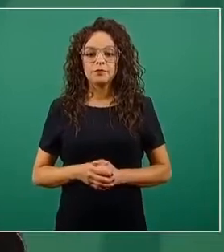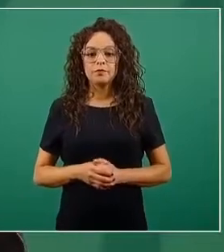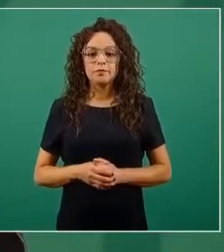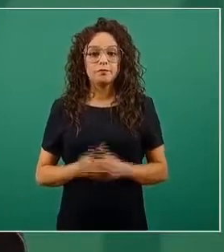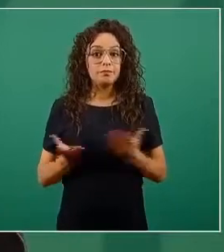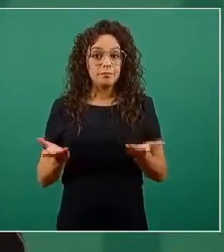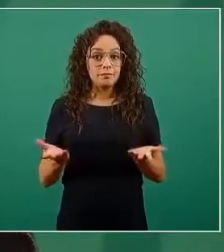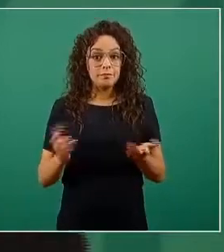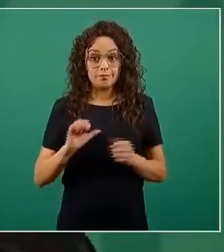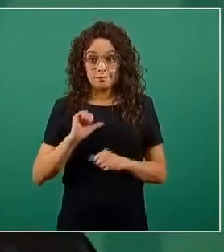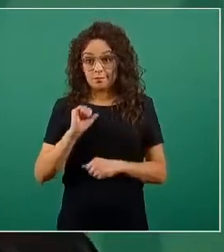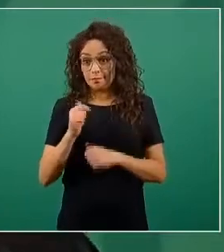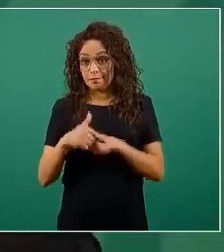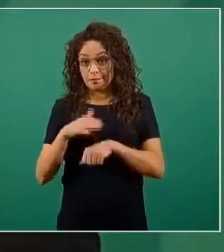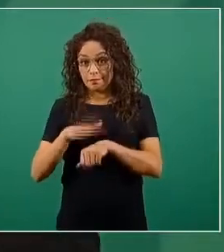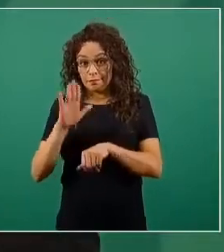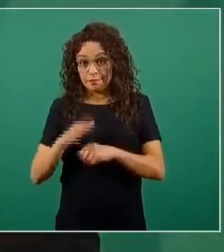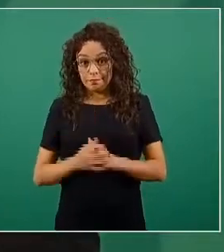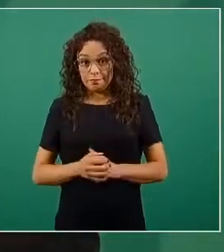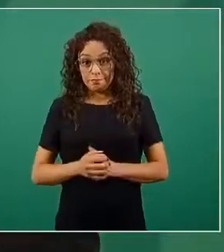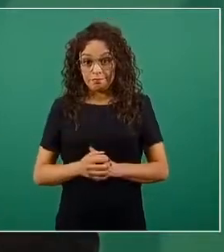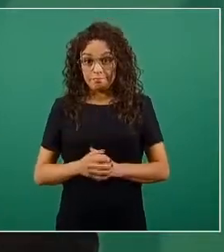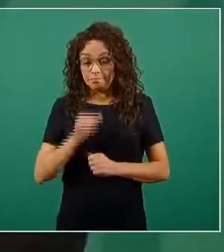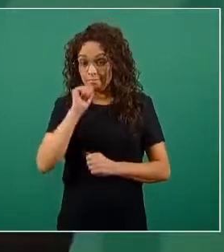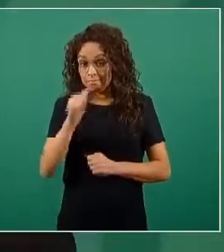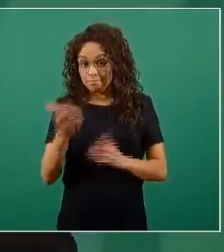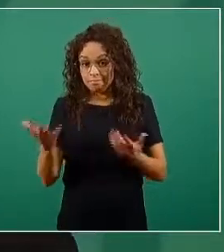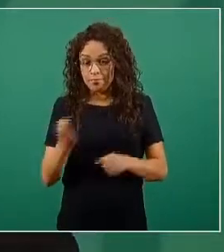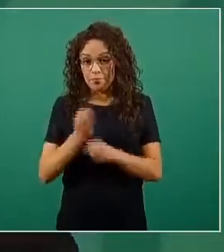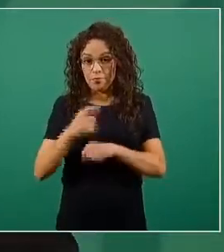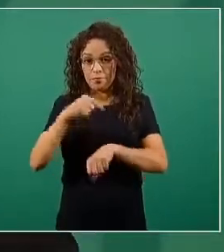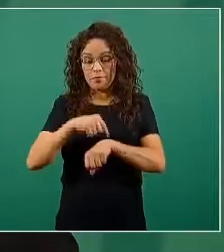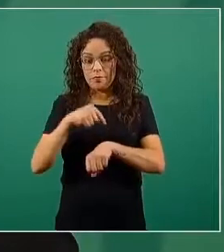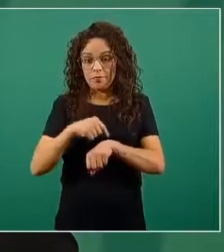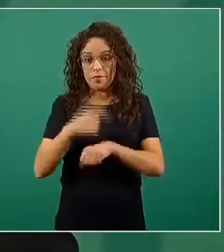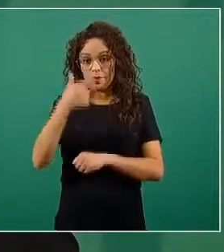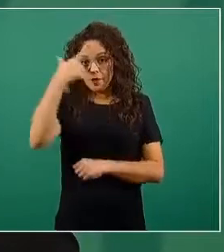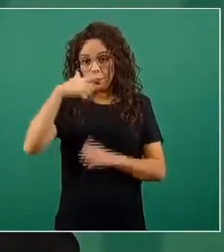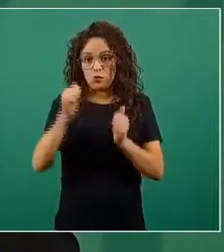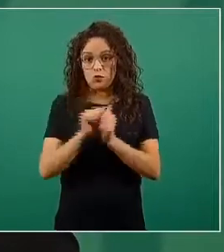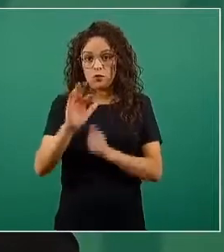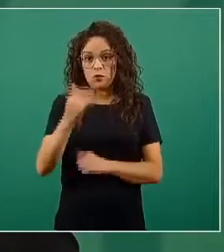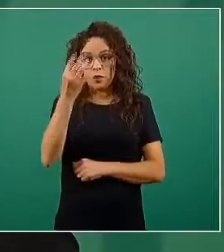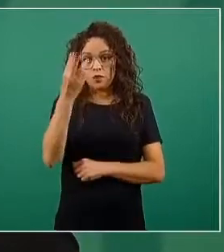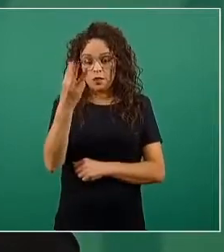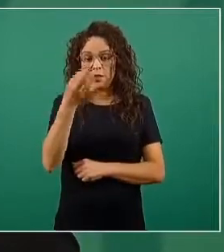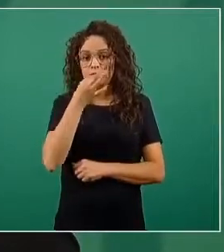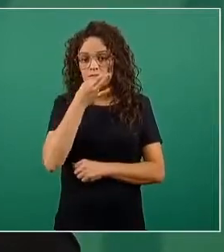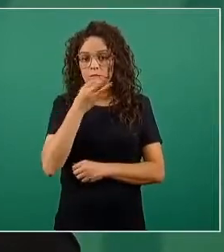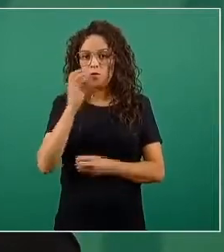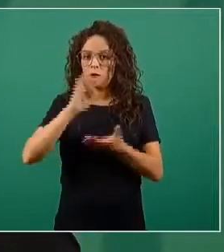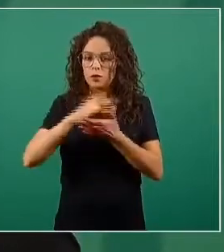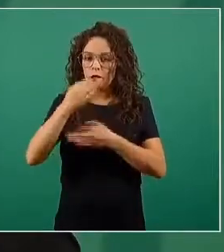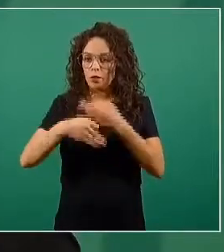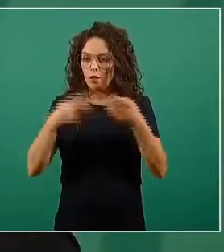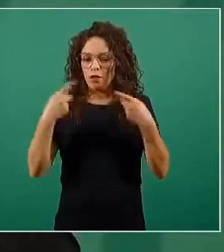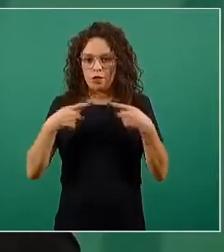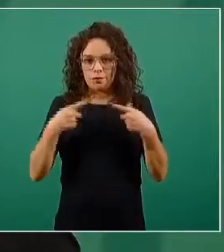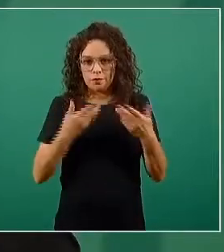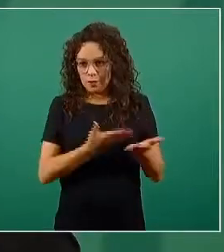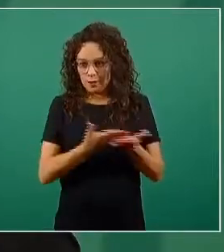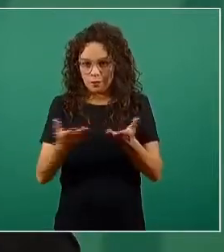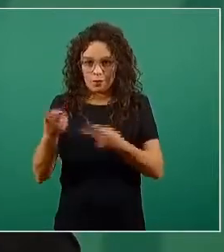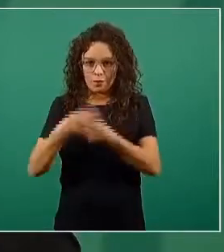Pues bien, siendo las 19:53 horas, agradecemos a todos los presentes, a quienes nos